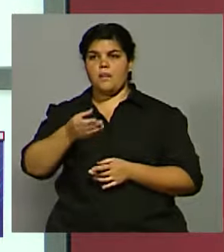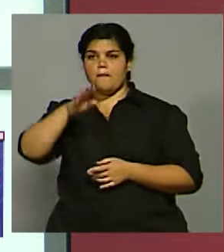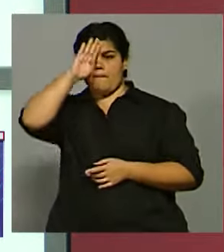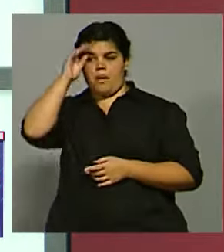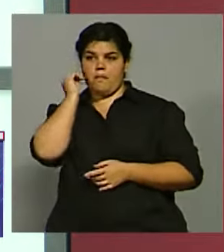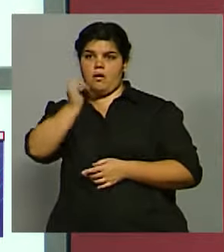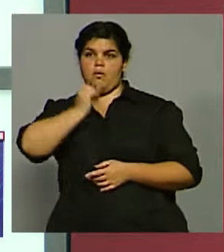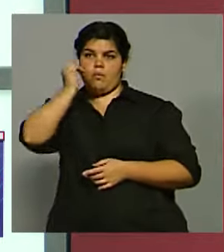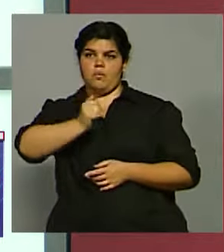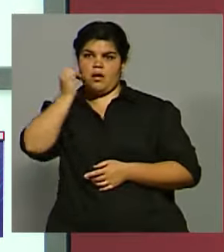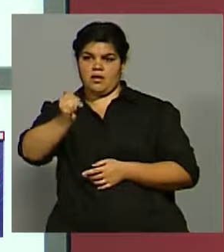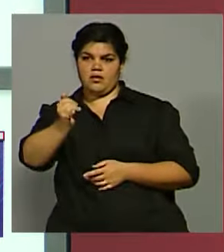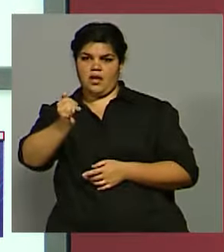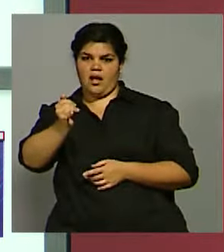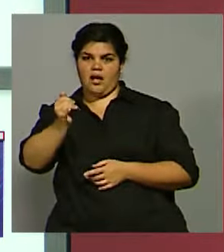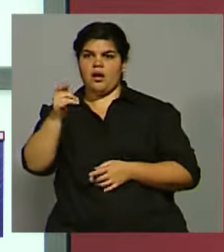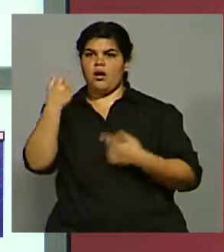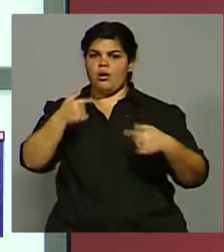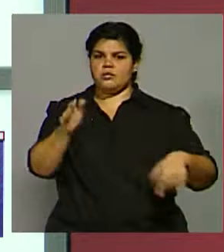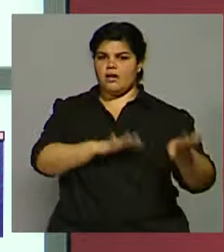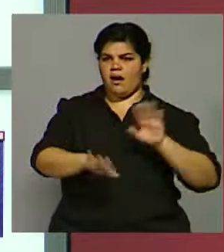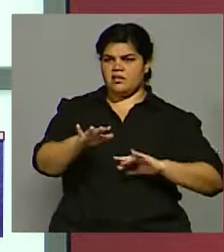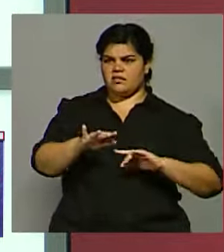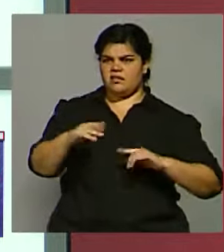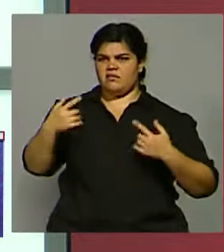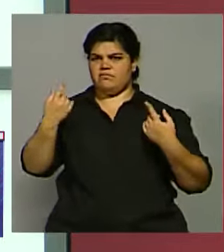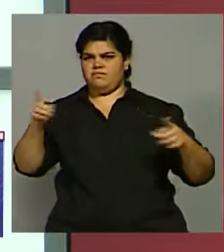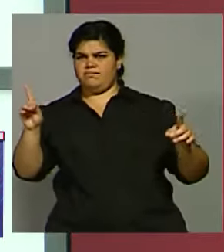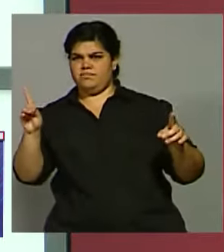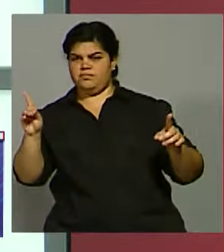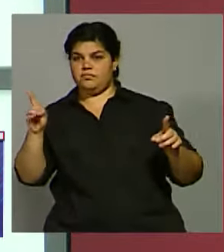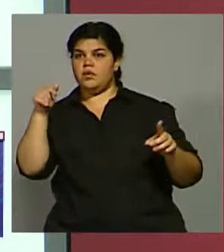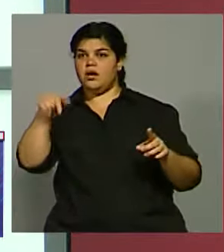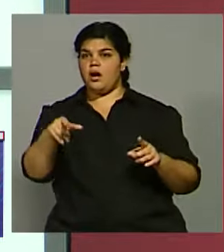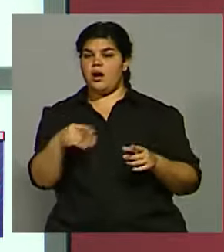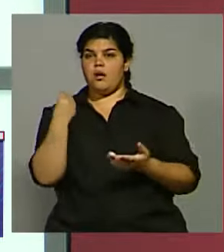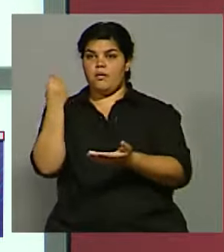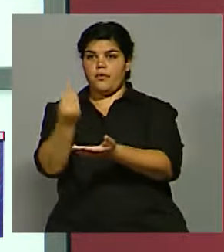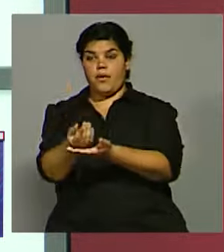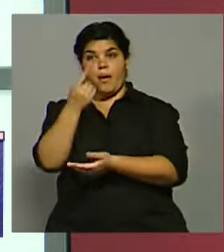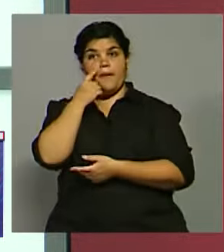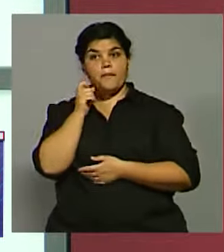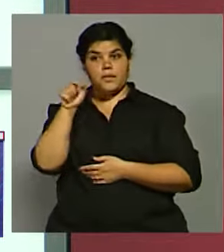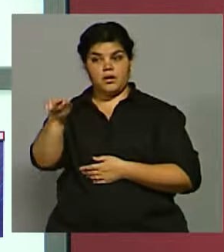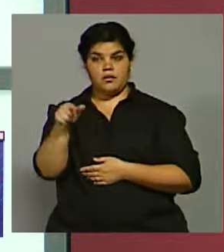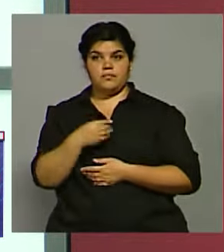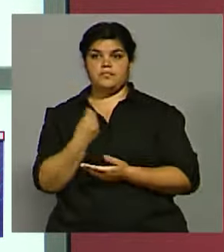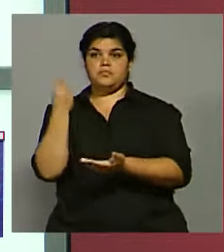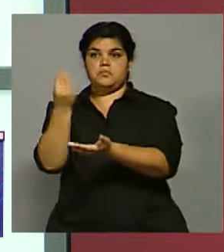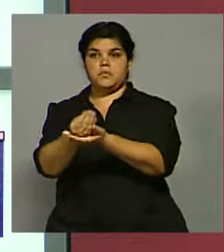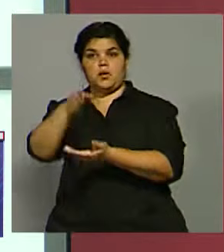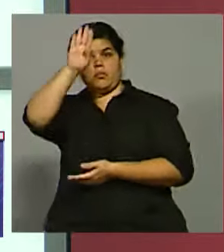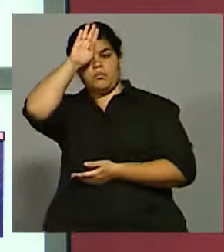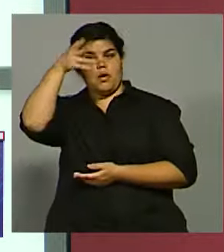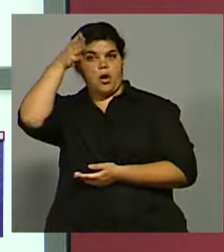la diferencia es abismal. Uh-huh. Este señor ha anunciado desde su asunción como pontífice